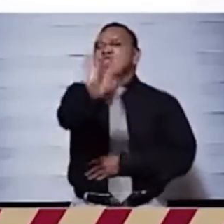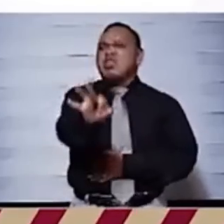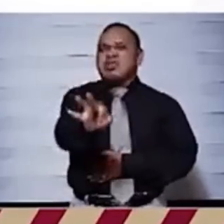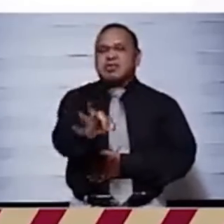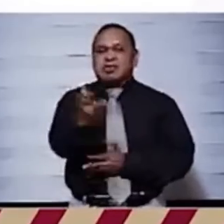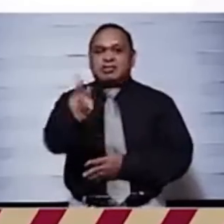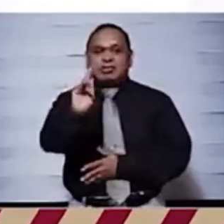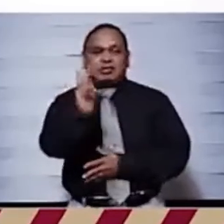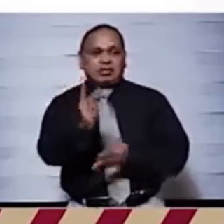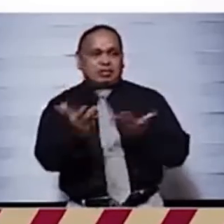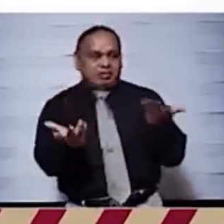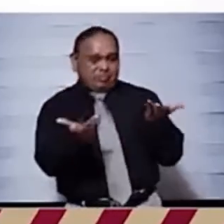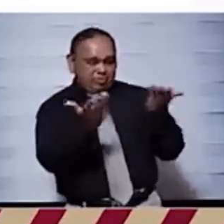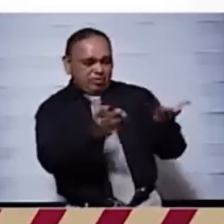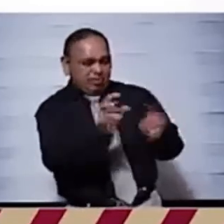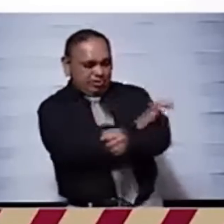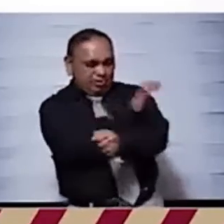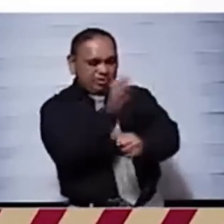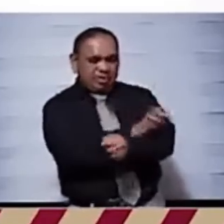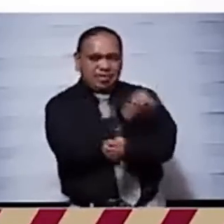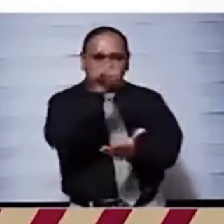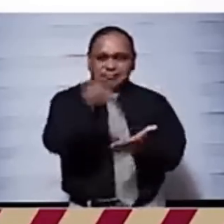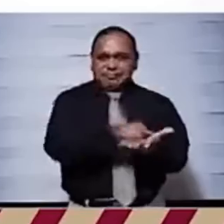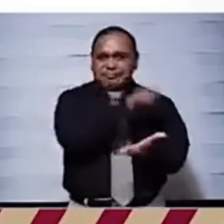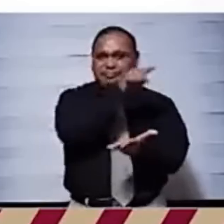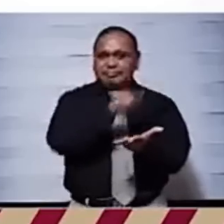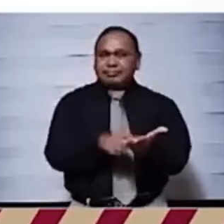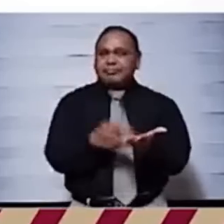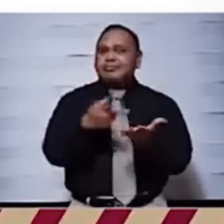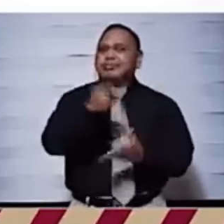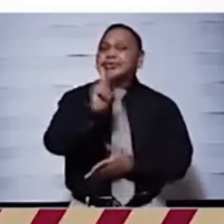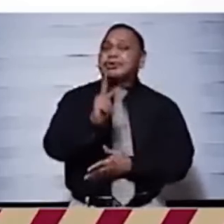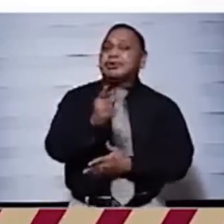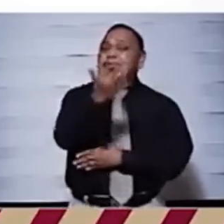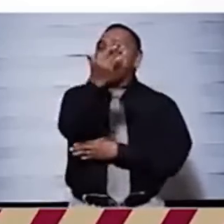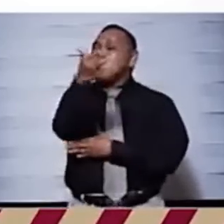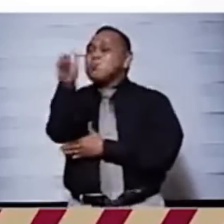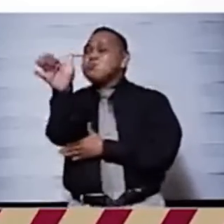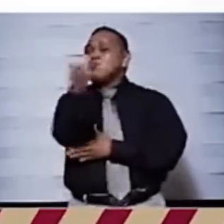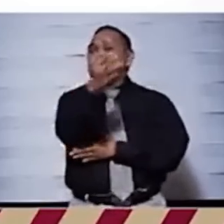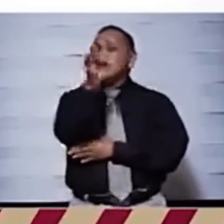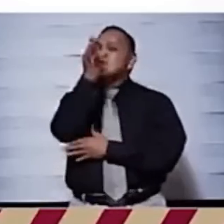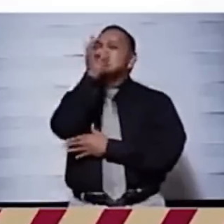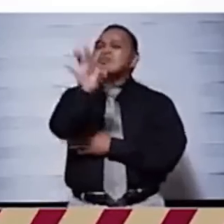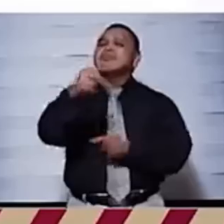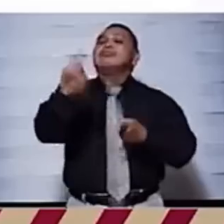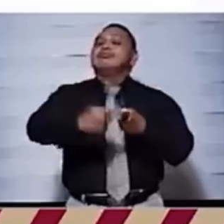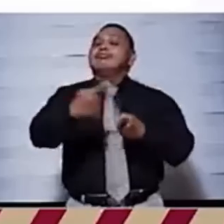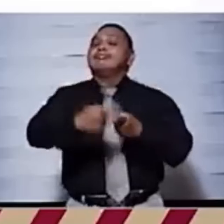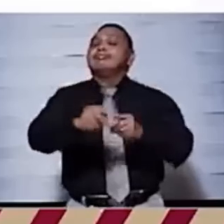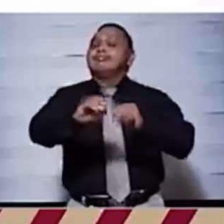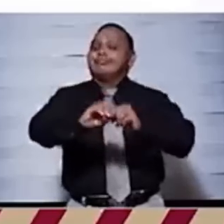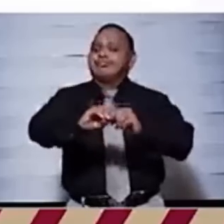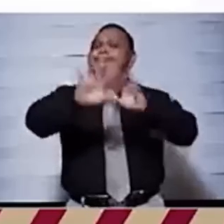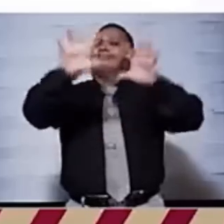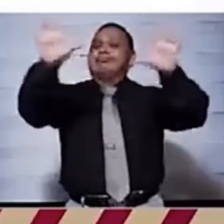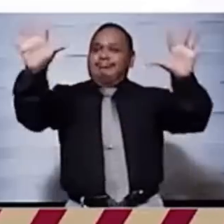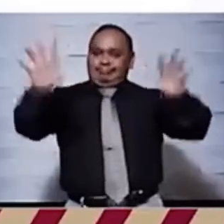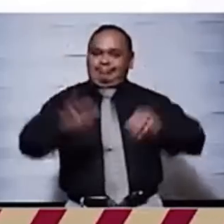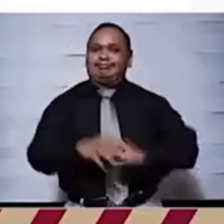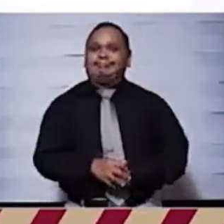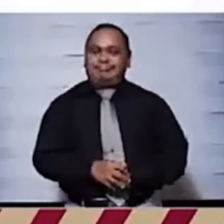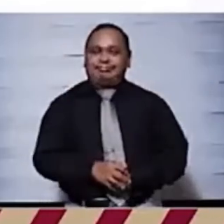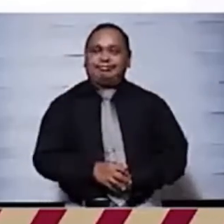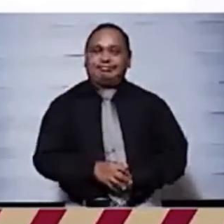República acelera el trabajo y pues le da seguimiento a las denuncias que presentó la gobernadora Laida Sansores,